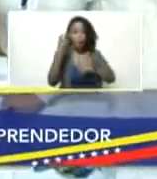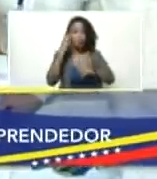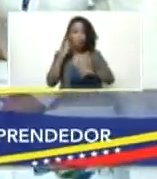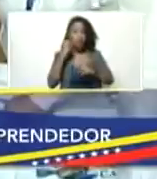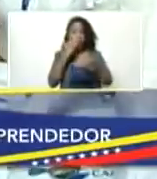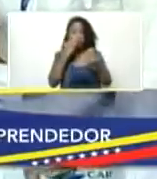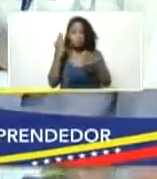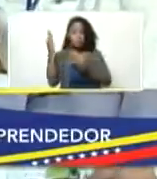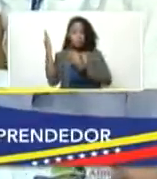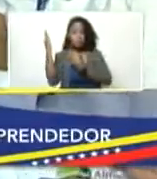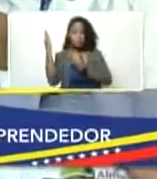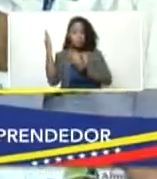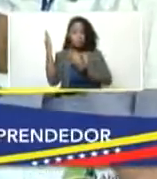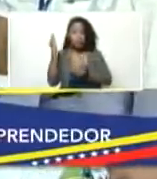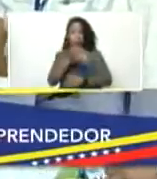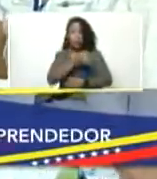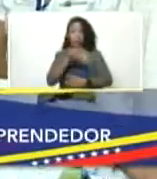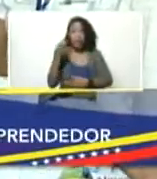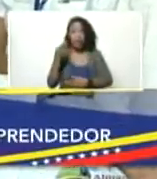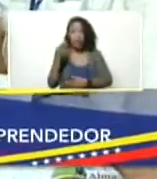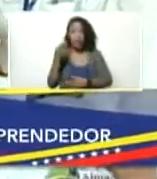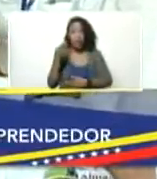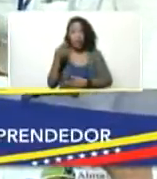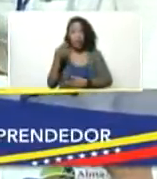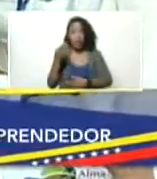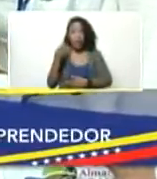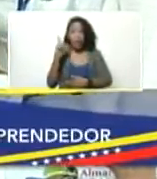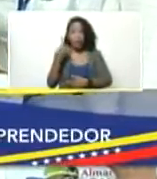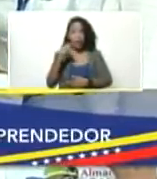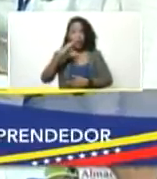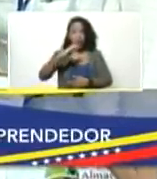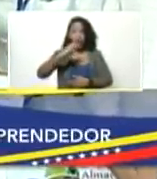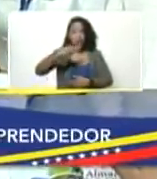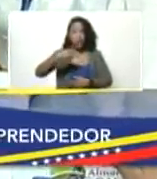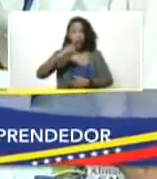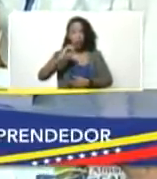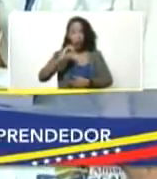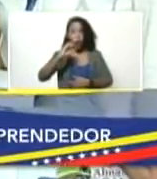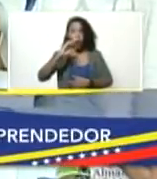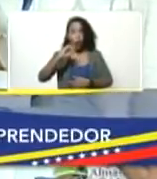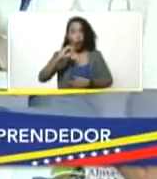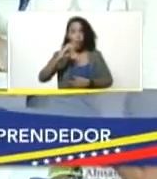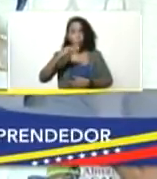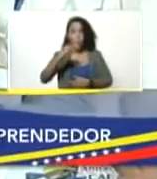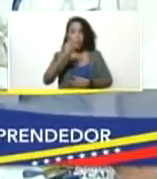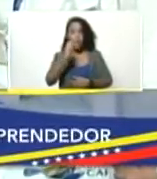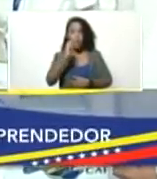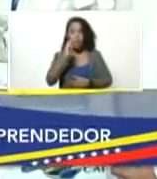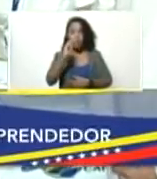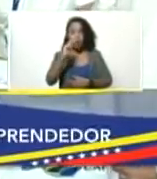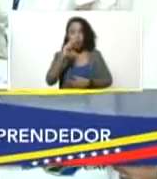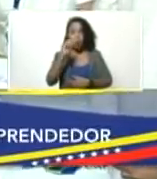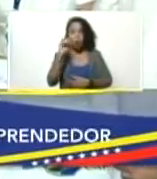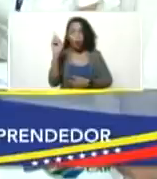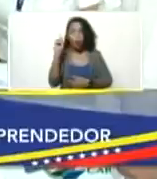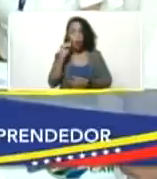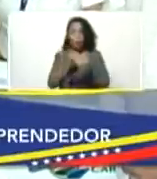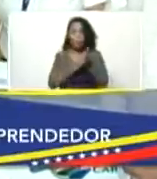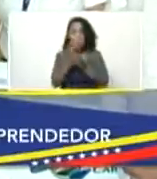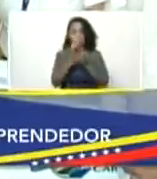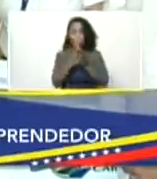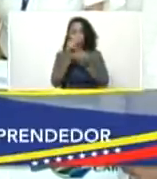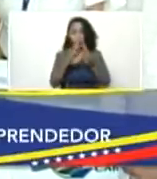Excelente, mira. De Caripito para el mundo, Chocopito. Emprendimiento, mira, por todos lados.